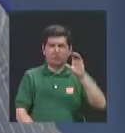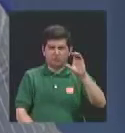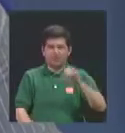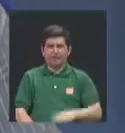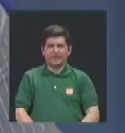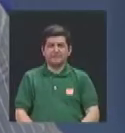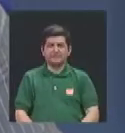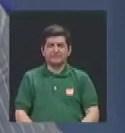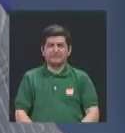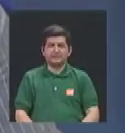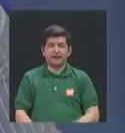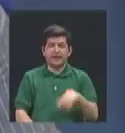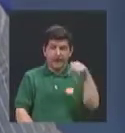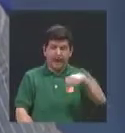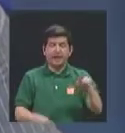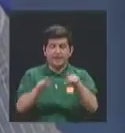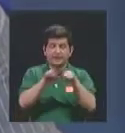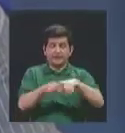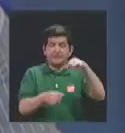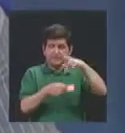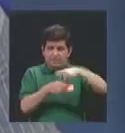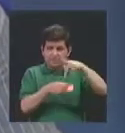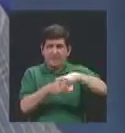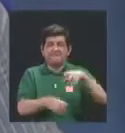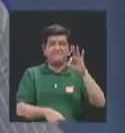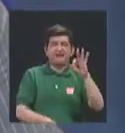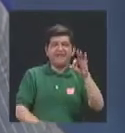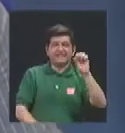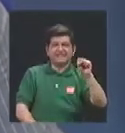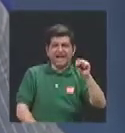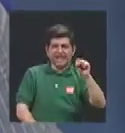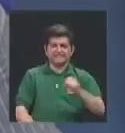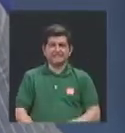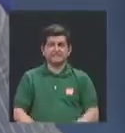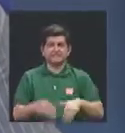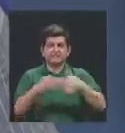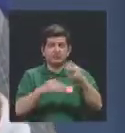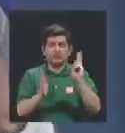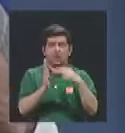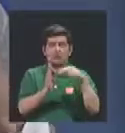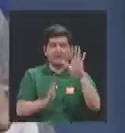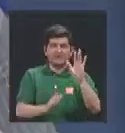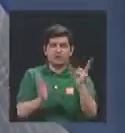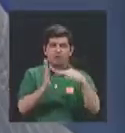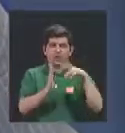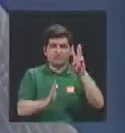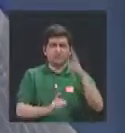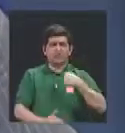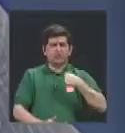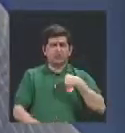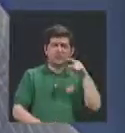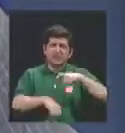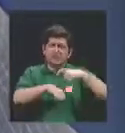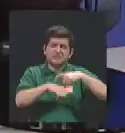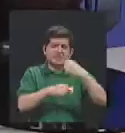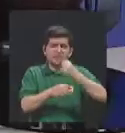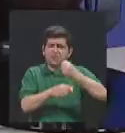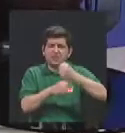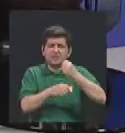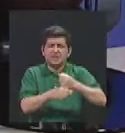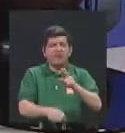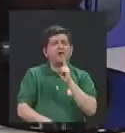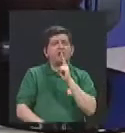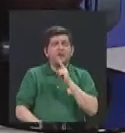2004, incluso estuvo en el casting también Fabián Sales. Luego 2005, 2006, yo estaba dedicado